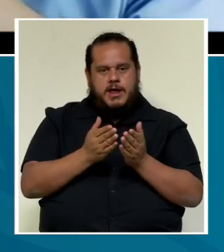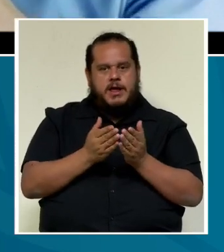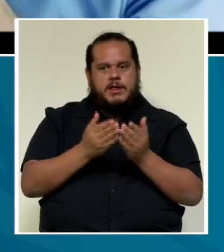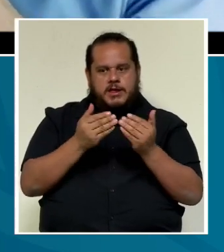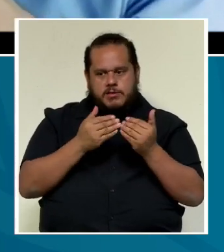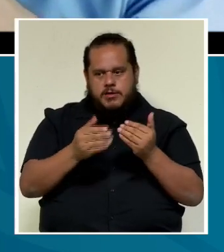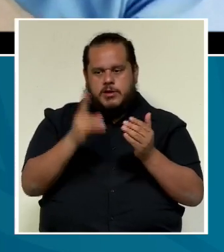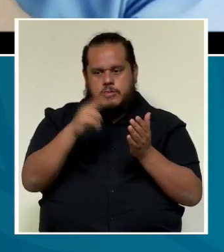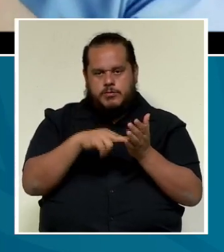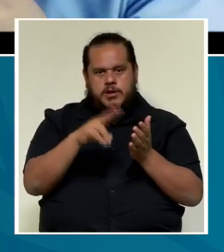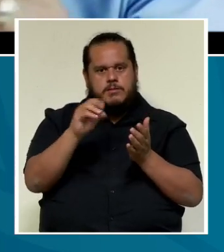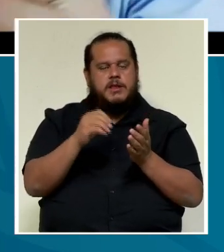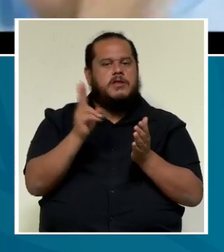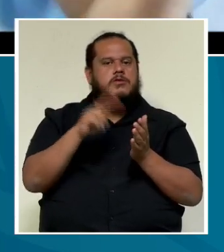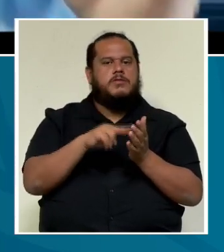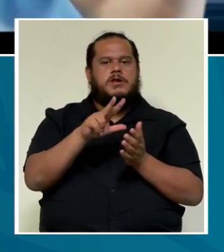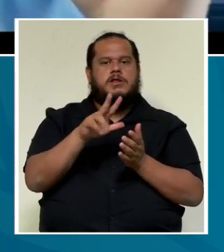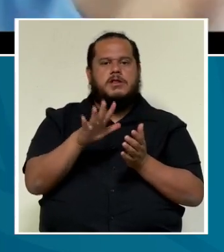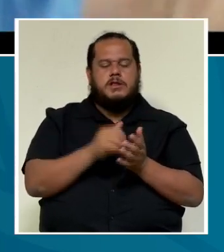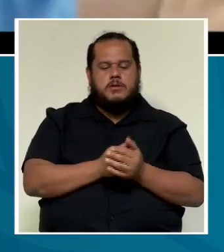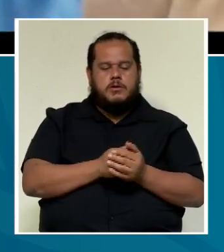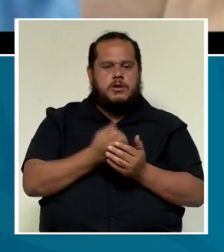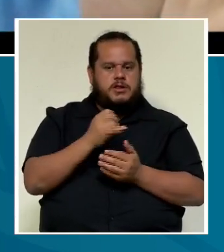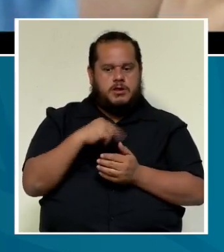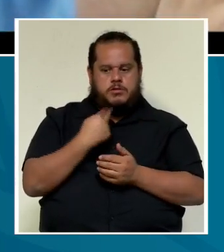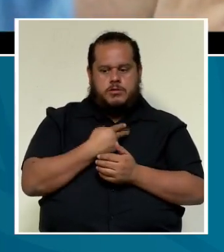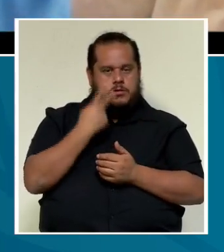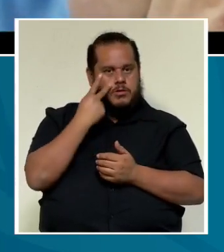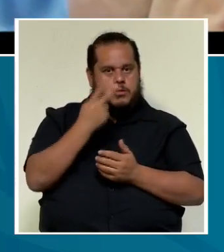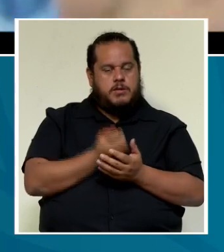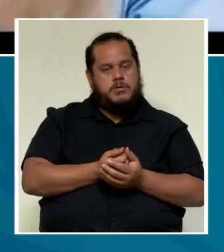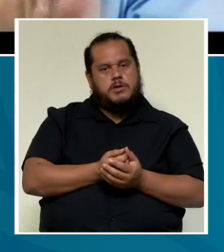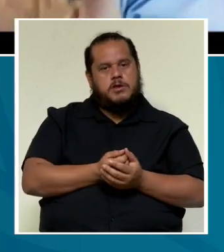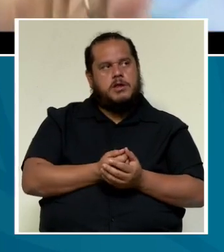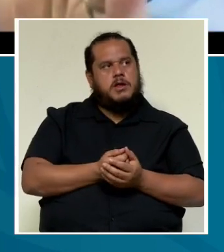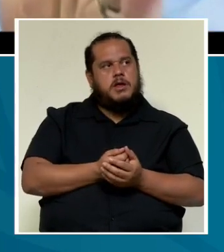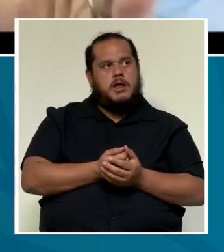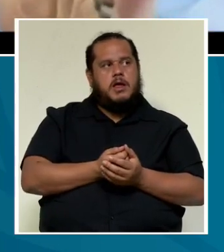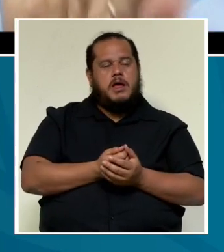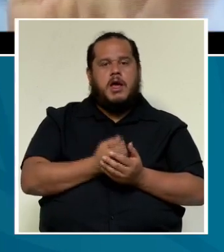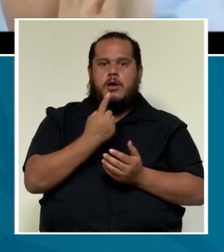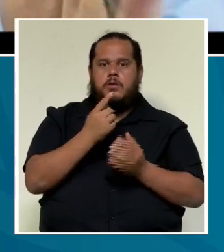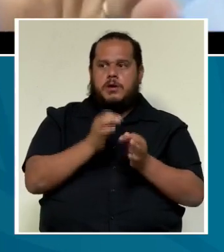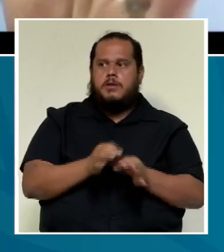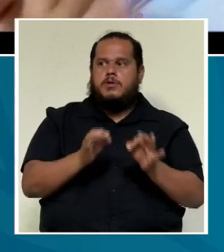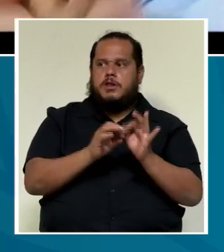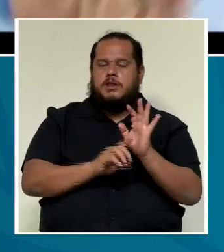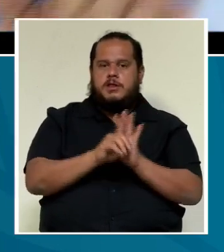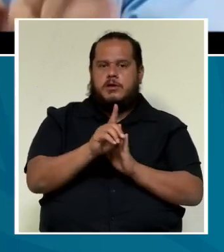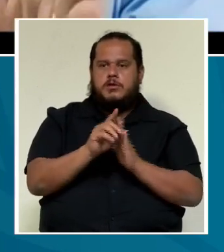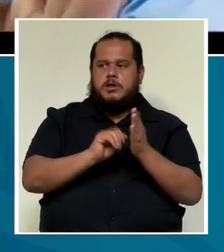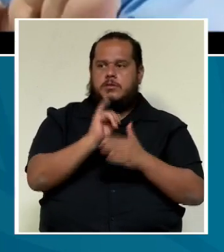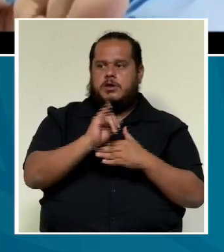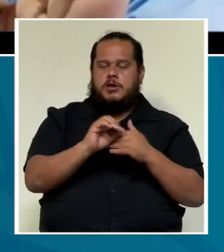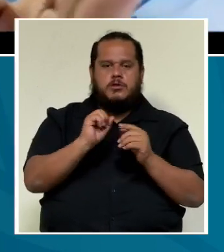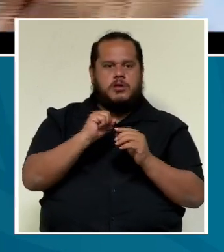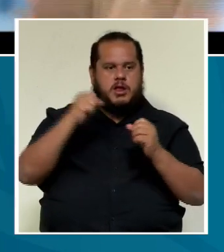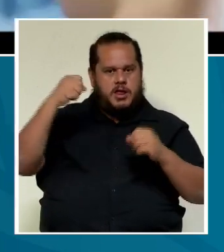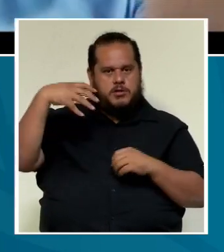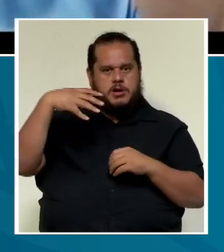del 2020-2035, pues, si lo vemos, hay un importante desarrollo de proyectos solares y